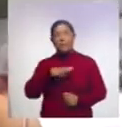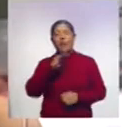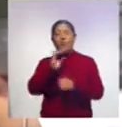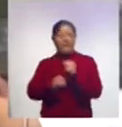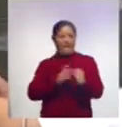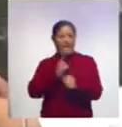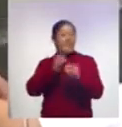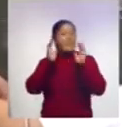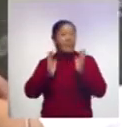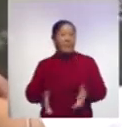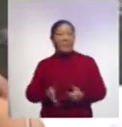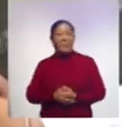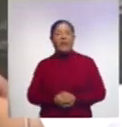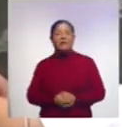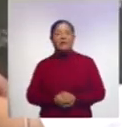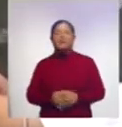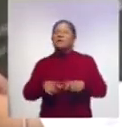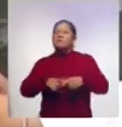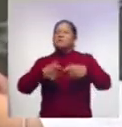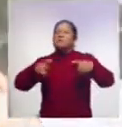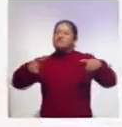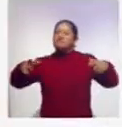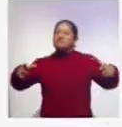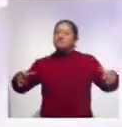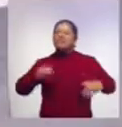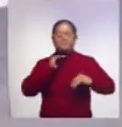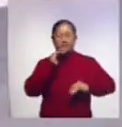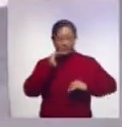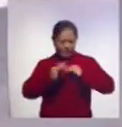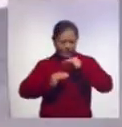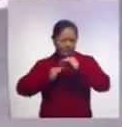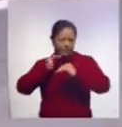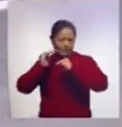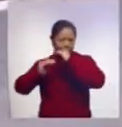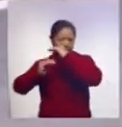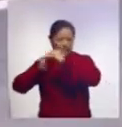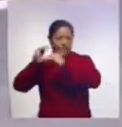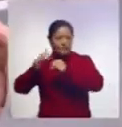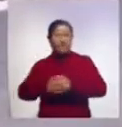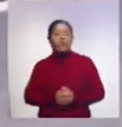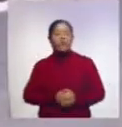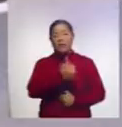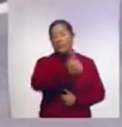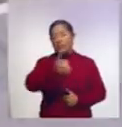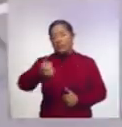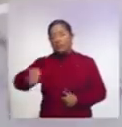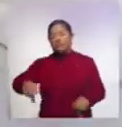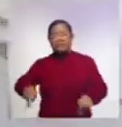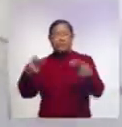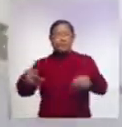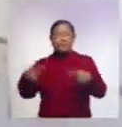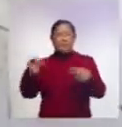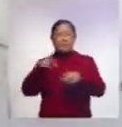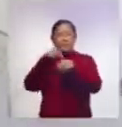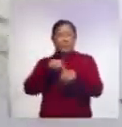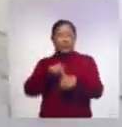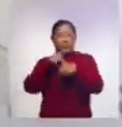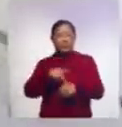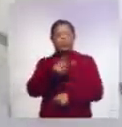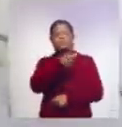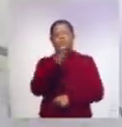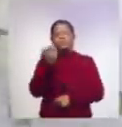oportunidad de ir creciendo en este proceso. Refirió que el peso de cada tilapia para la venta o consumo es